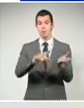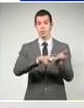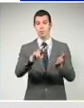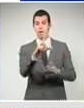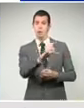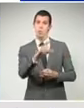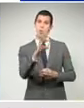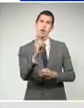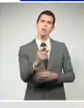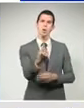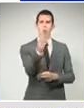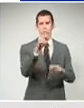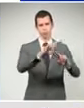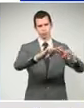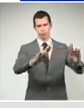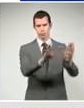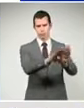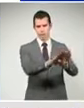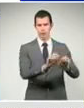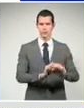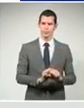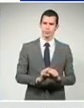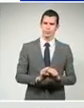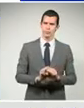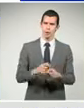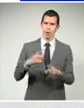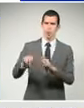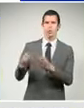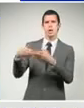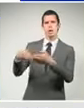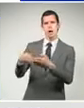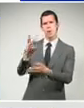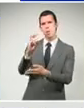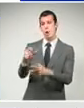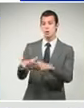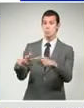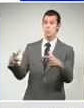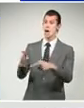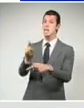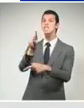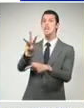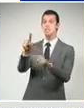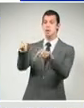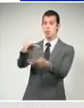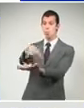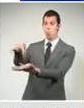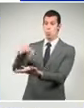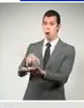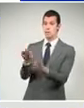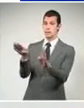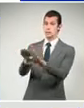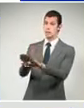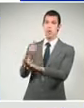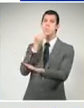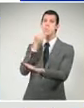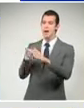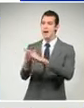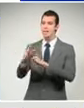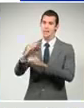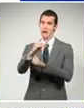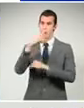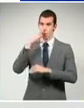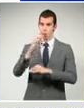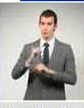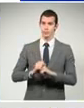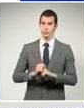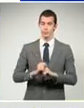momentos, Granma, el mayor número, 3 eventos en estos momentos, 5 en Santiago de Cuba y